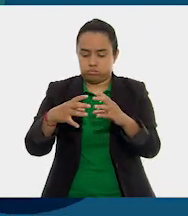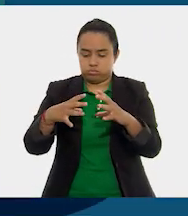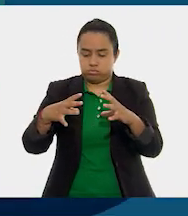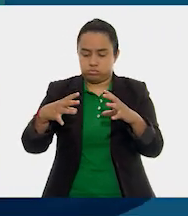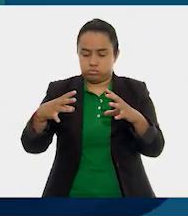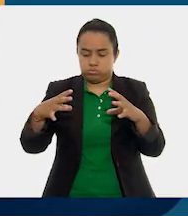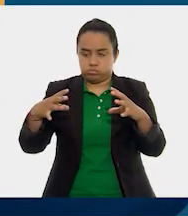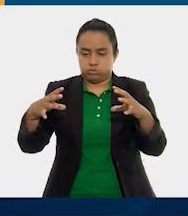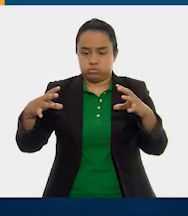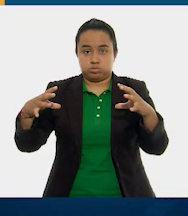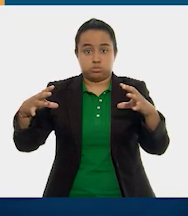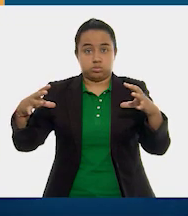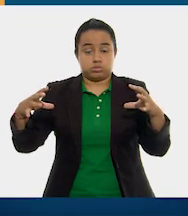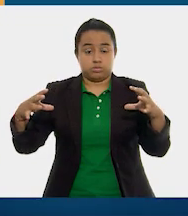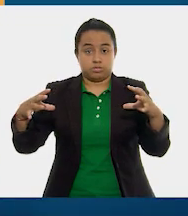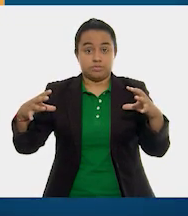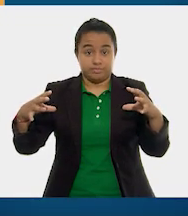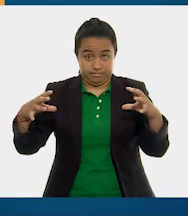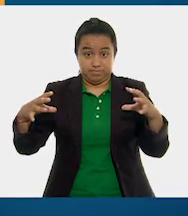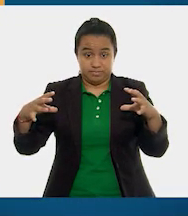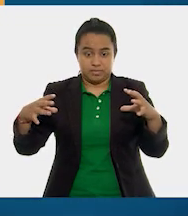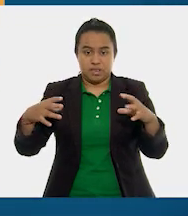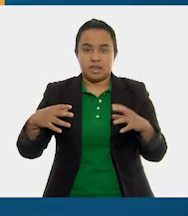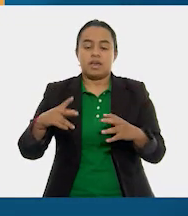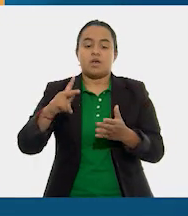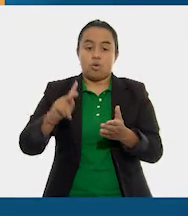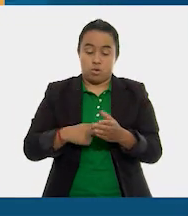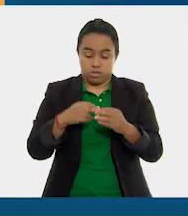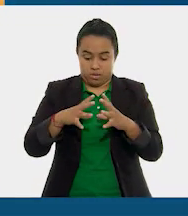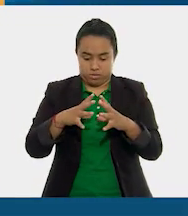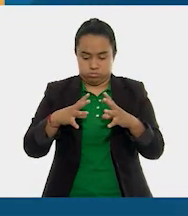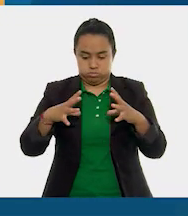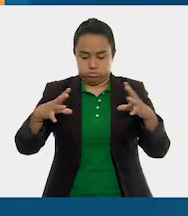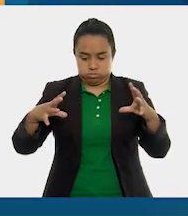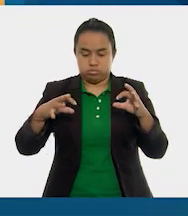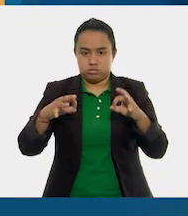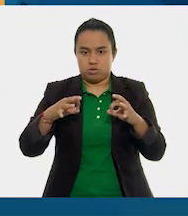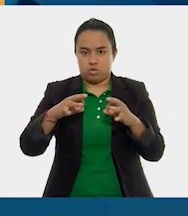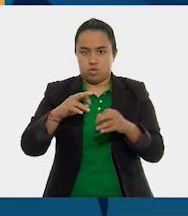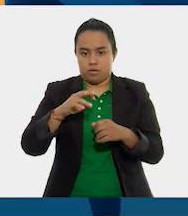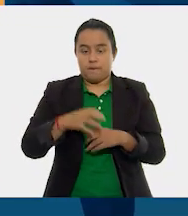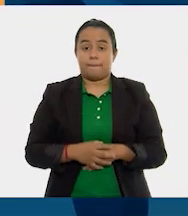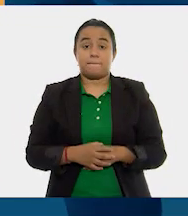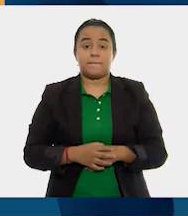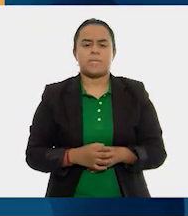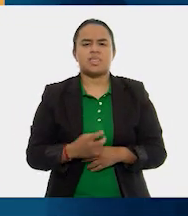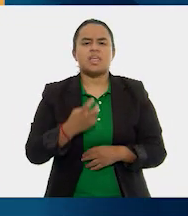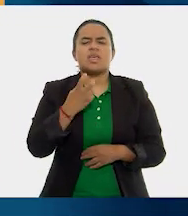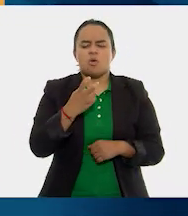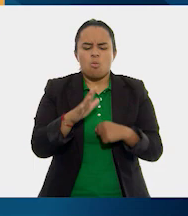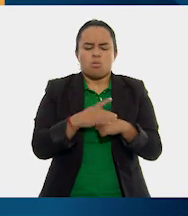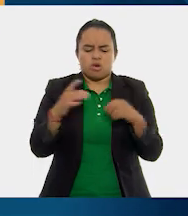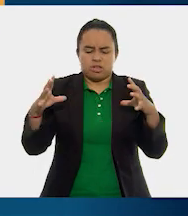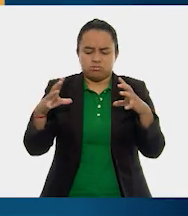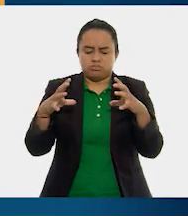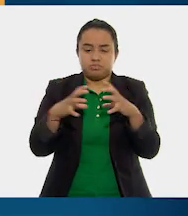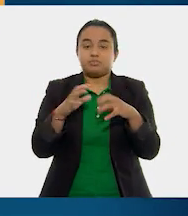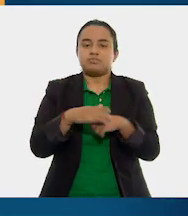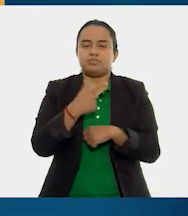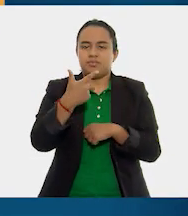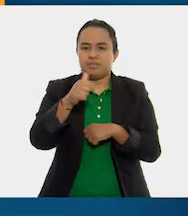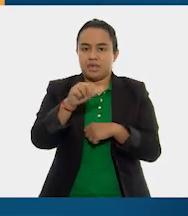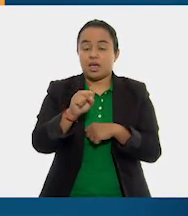inflar, inflar, inflar. ¿De acuerdo? Hasta que recupere su volumen original. Esto es porque el volumen de los